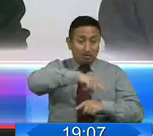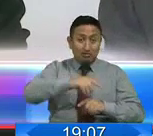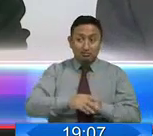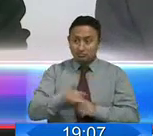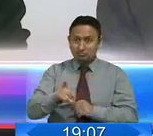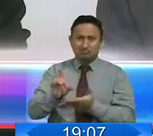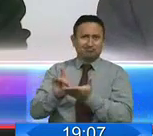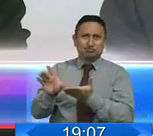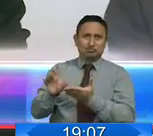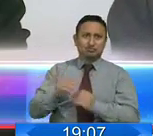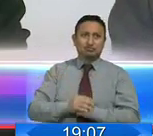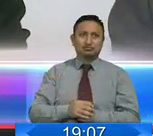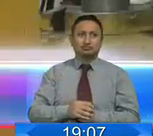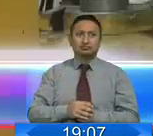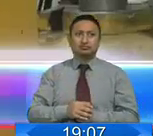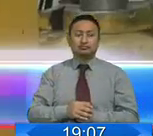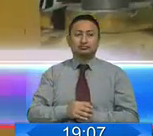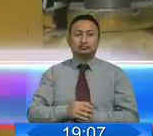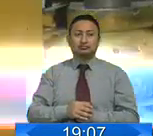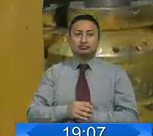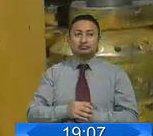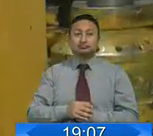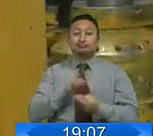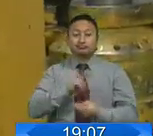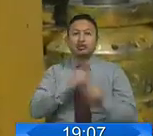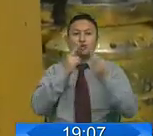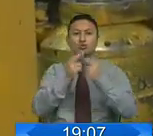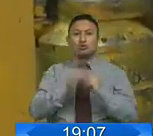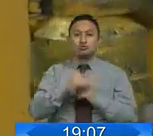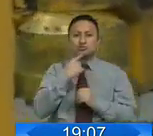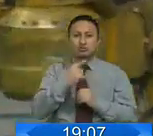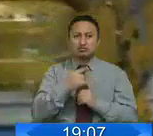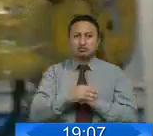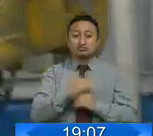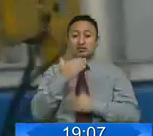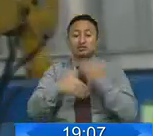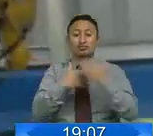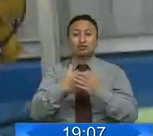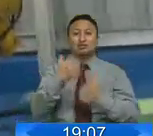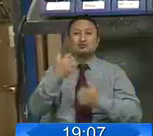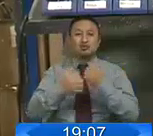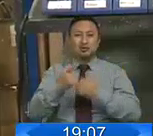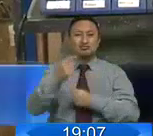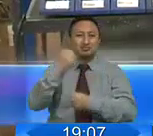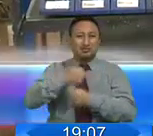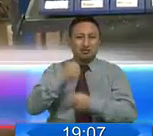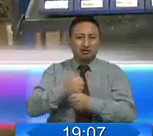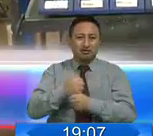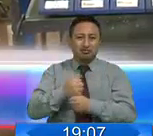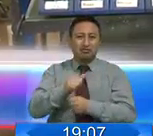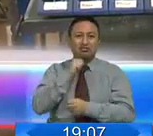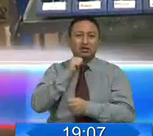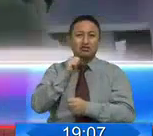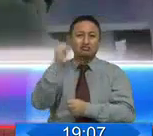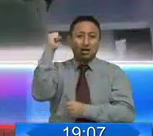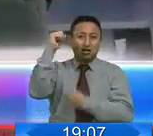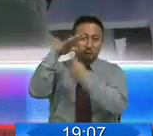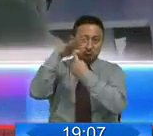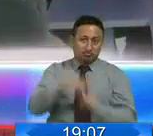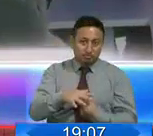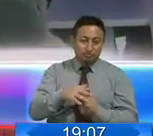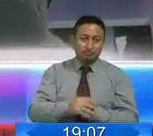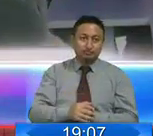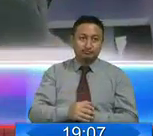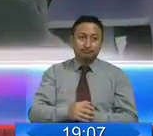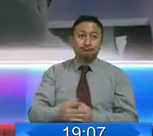historia con el compromiso de clase reformas que consideran sólo llevaría a la precarización laboral y a la violación de derechos por la